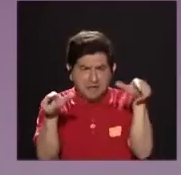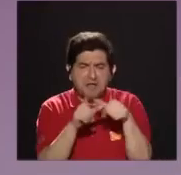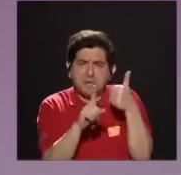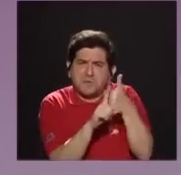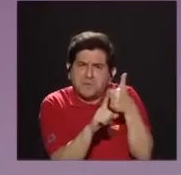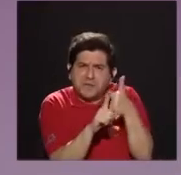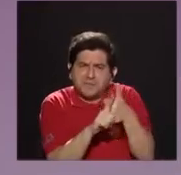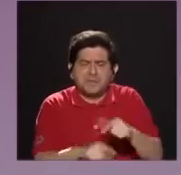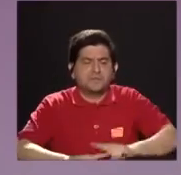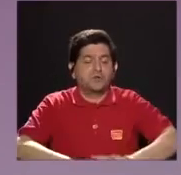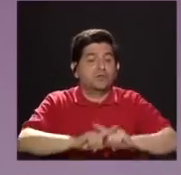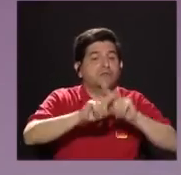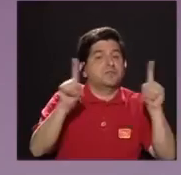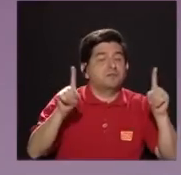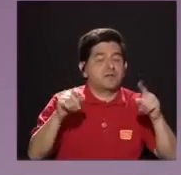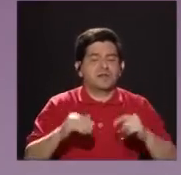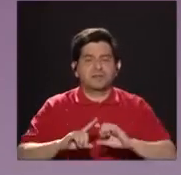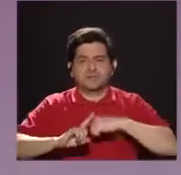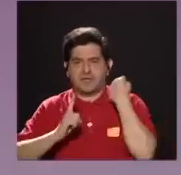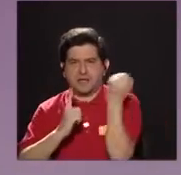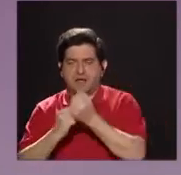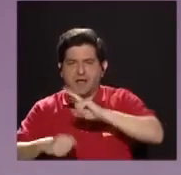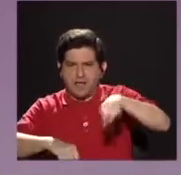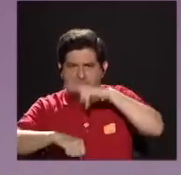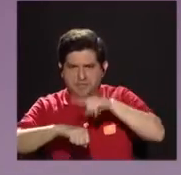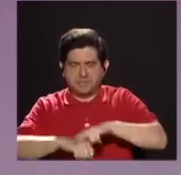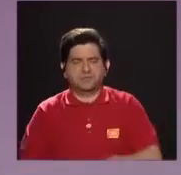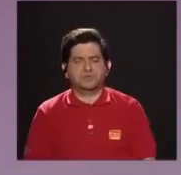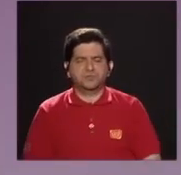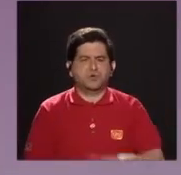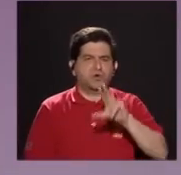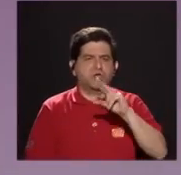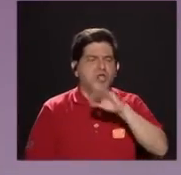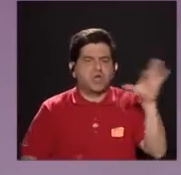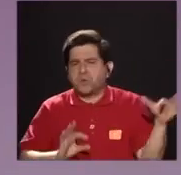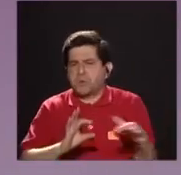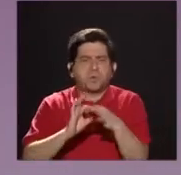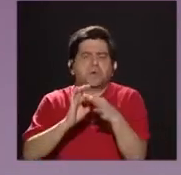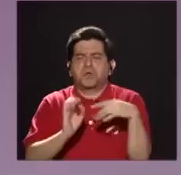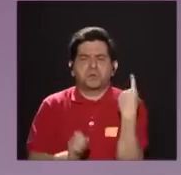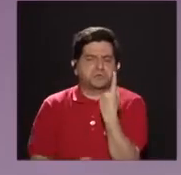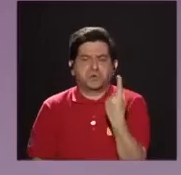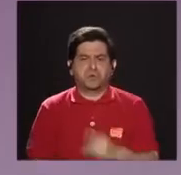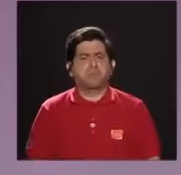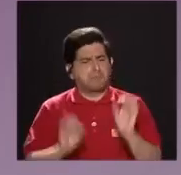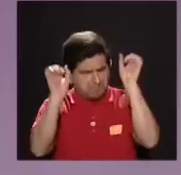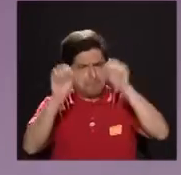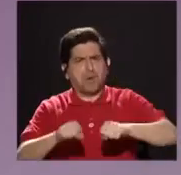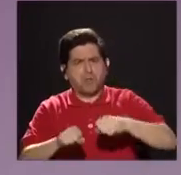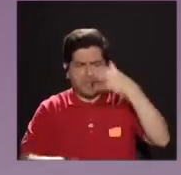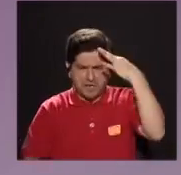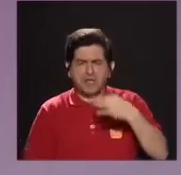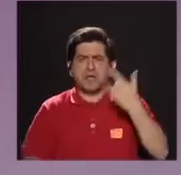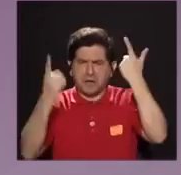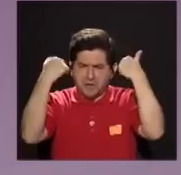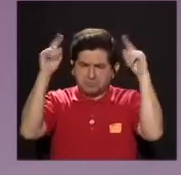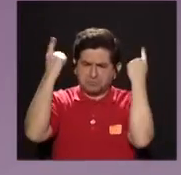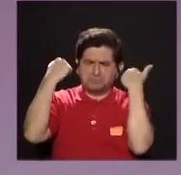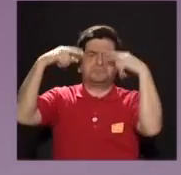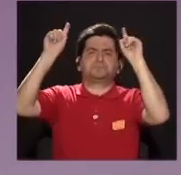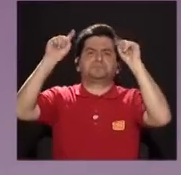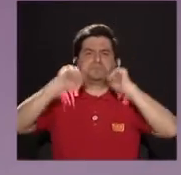¿verdad? Diferenciado de lo nacional y no como de rebote, y en ese sentido se logró, y yo pienso que fue exitoso.